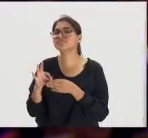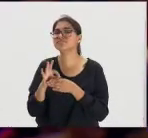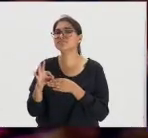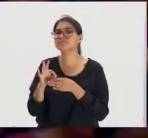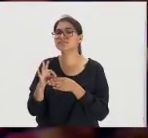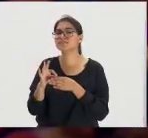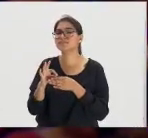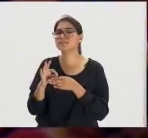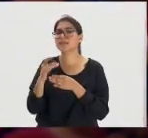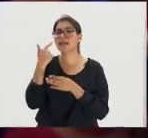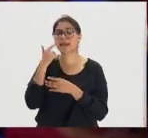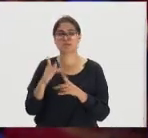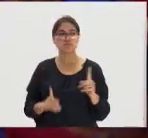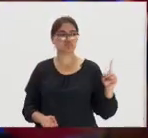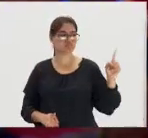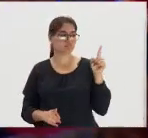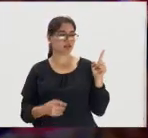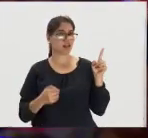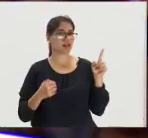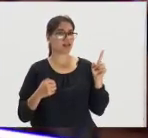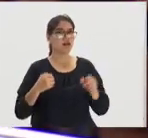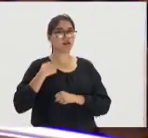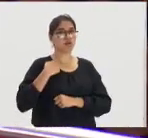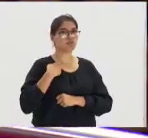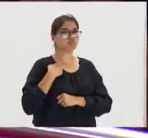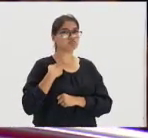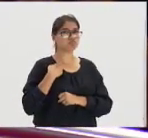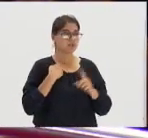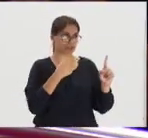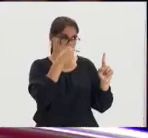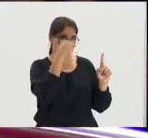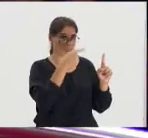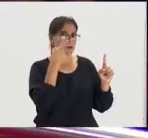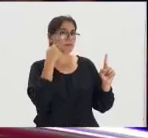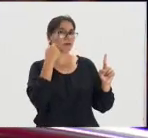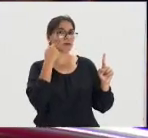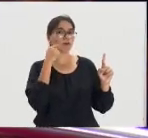¿El que lo anda cuidando? ¿O que lo anda bajando?